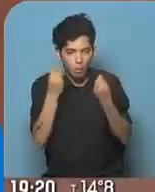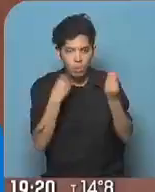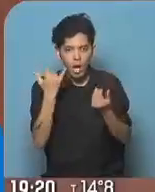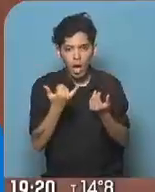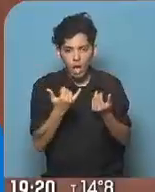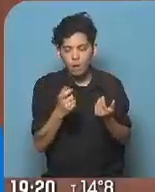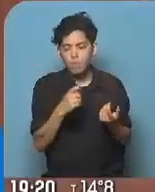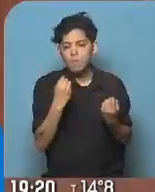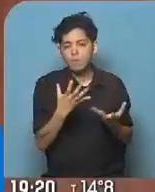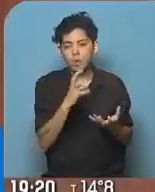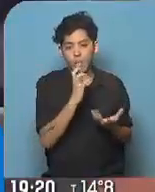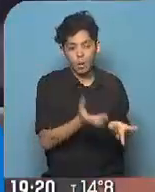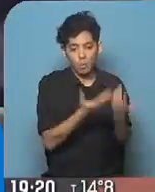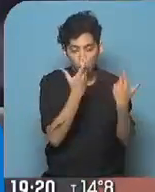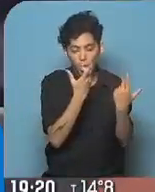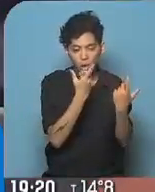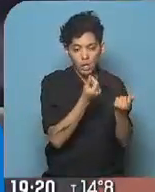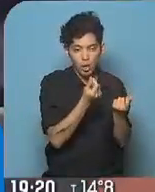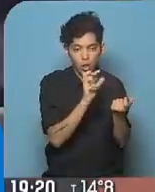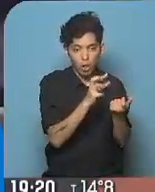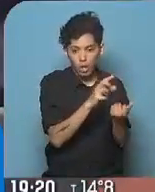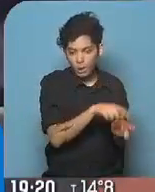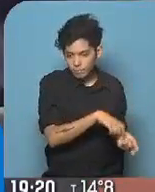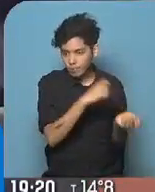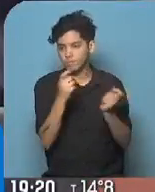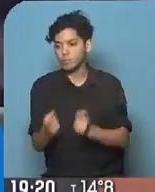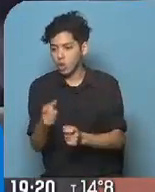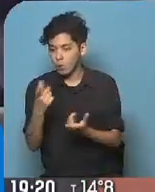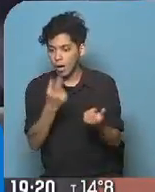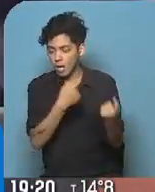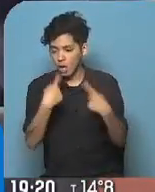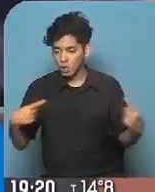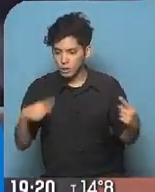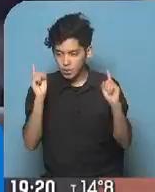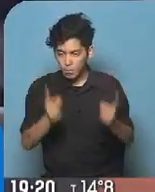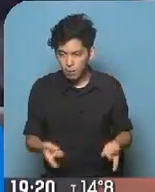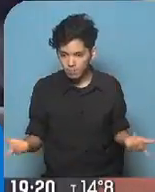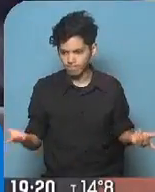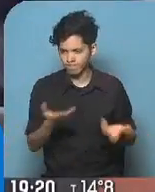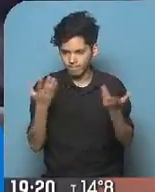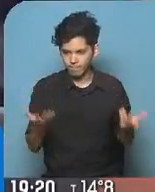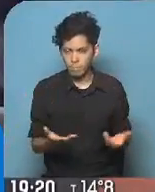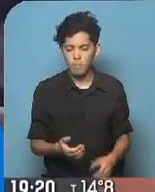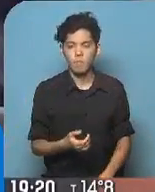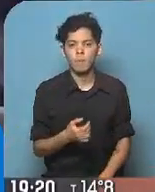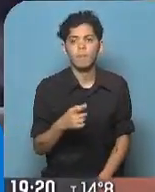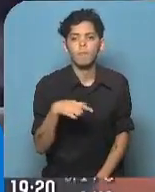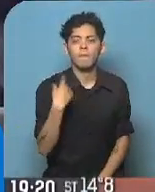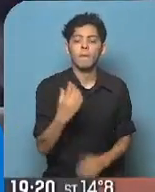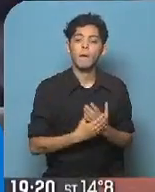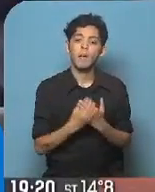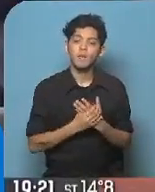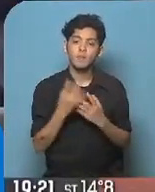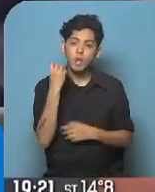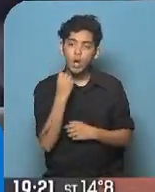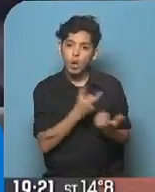ahora lo que viene sin duda más allá de la reunión de mañana con el fondo monetario del ministro de jóvenes va a ser la